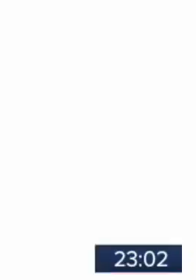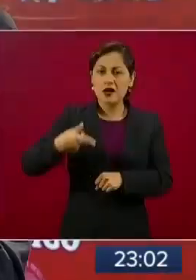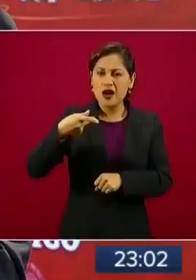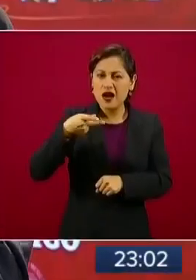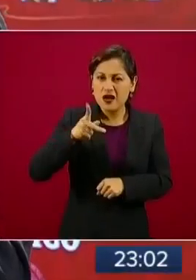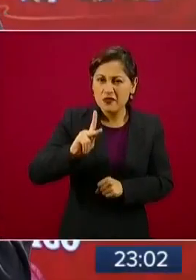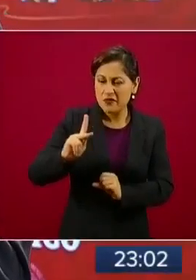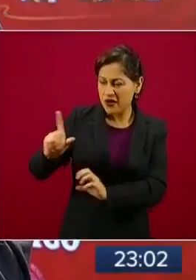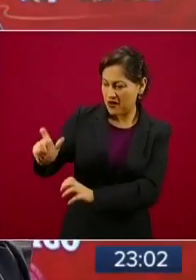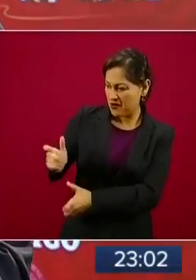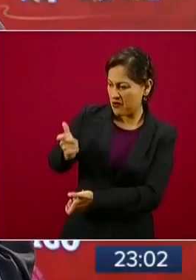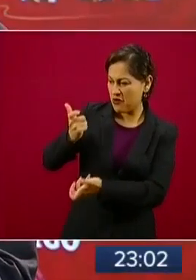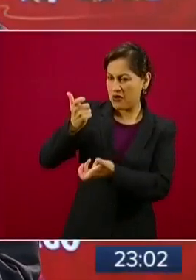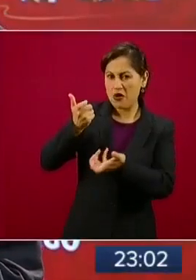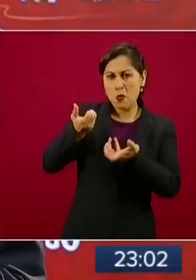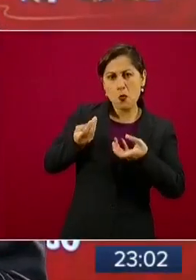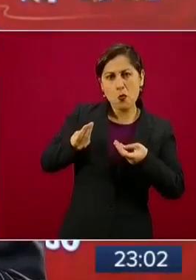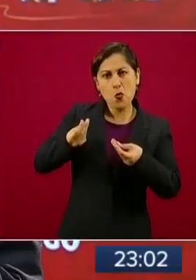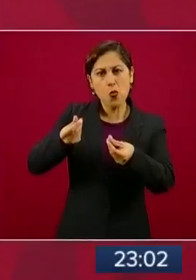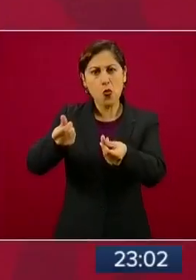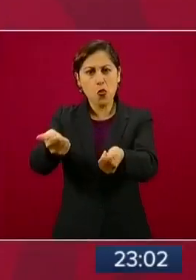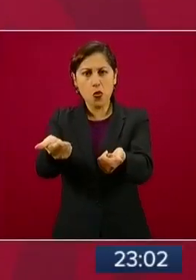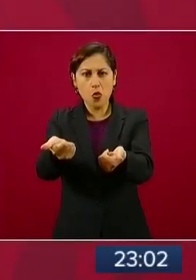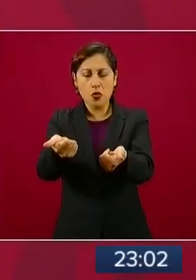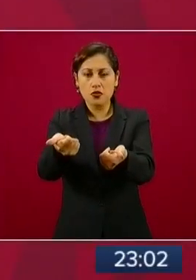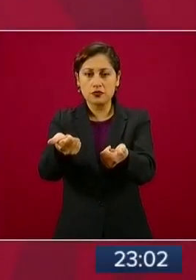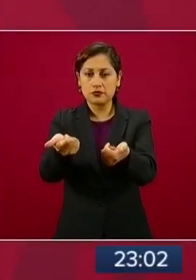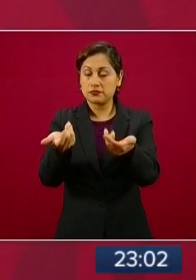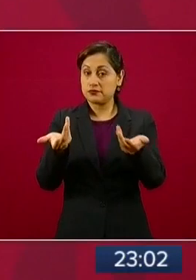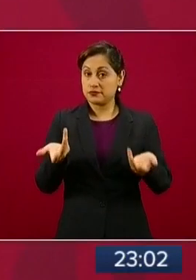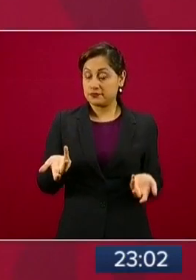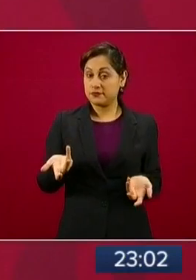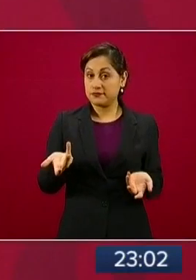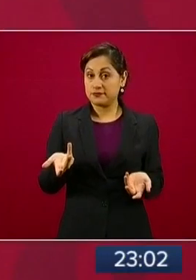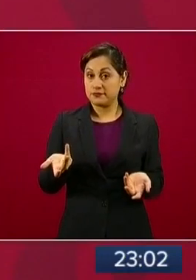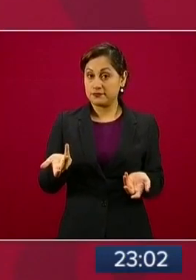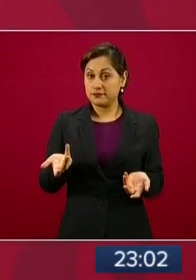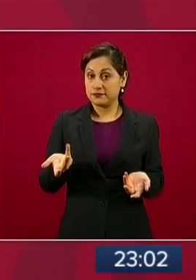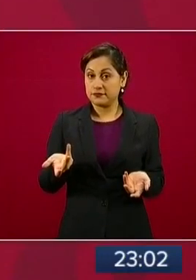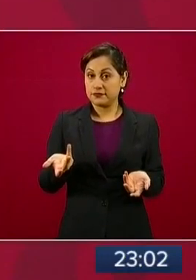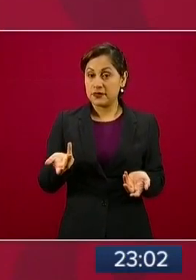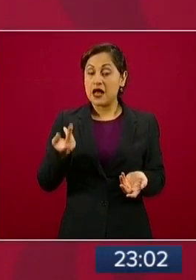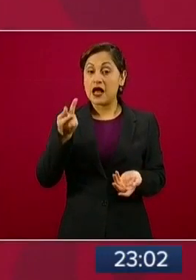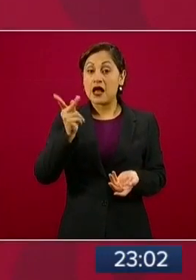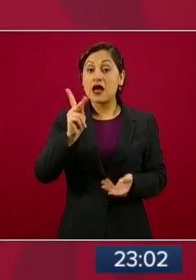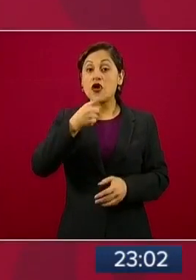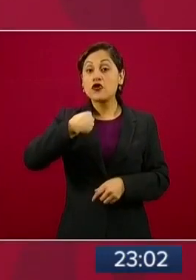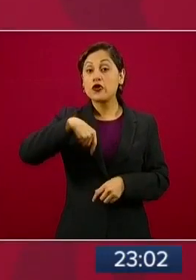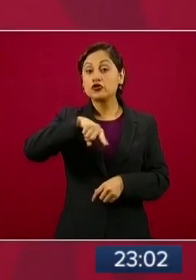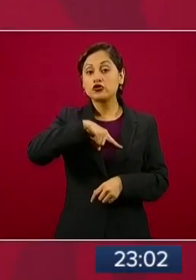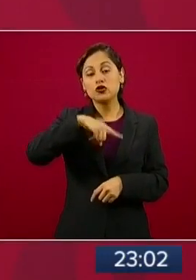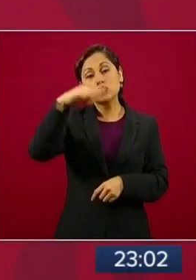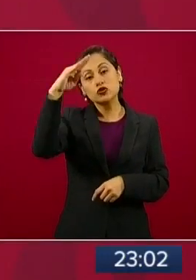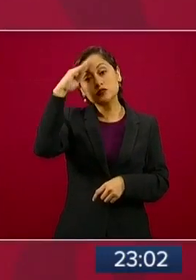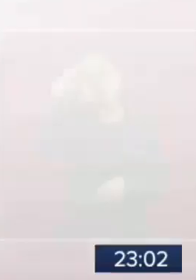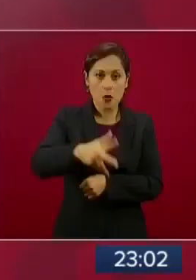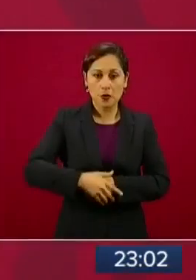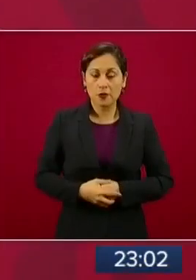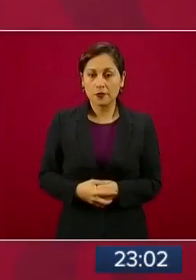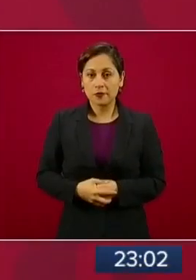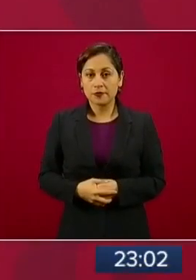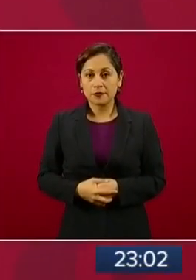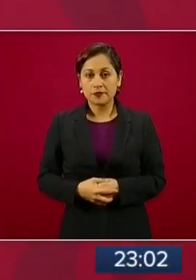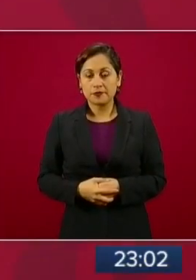acuerdo nosotros todo lo que signifique a ahorrar lo vemos bien